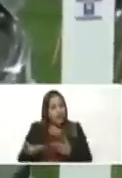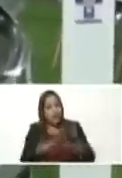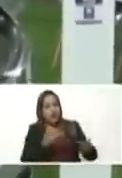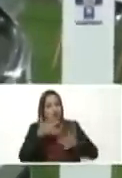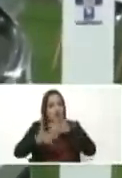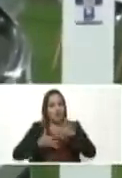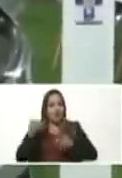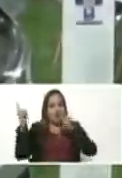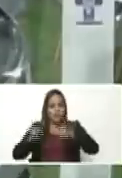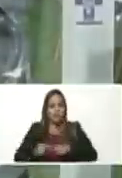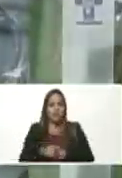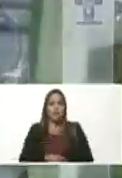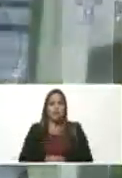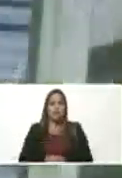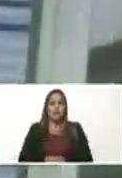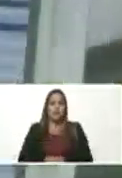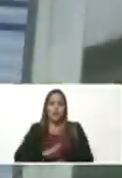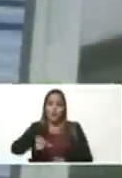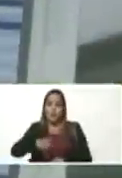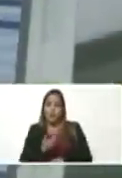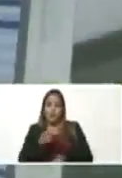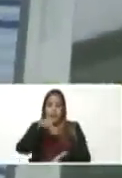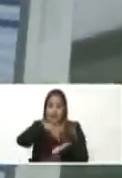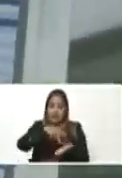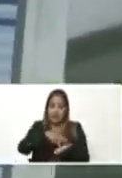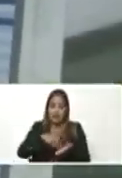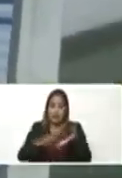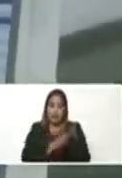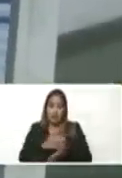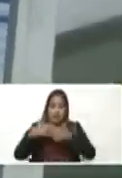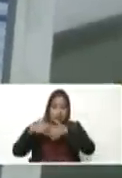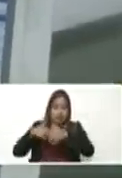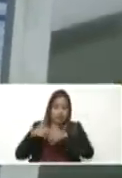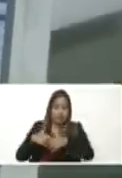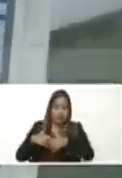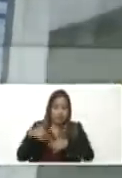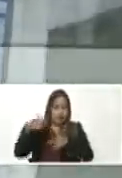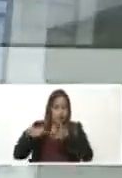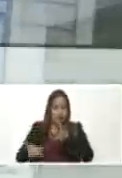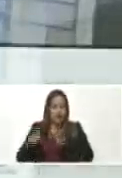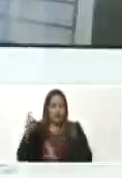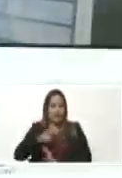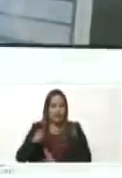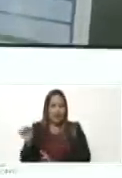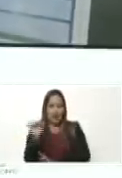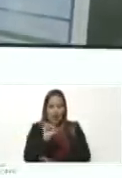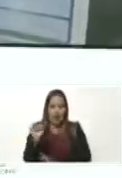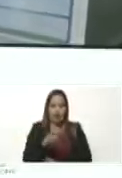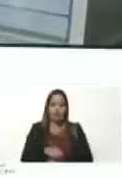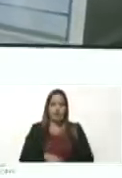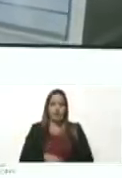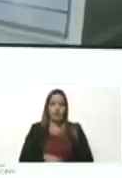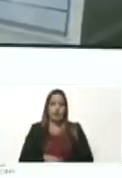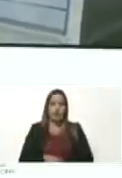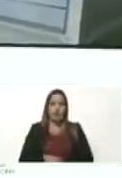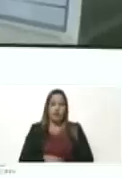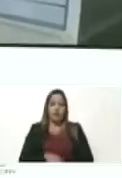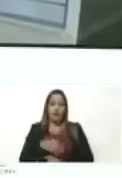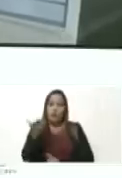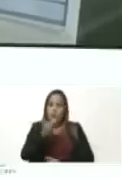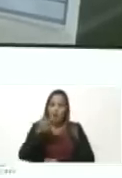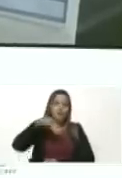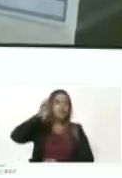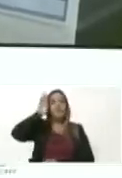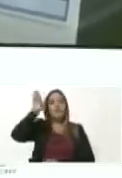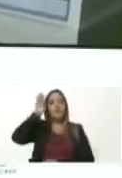actividades también, para que ellos formen parte de la fabricación de partes y piezas de estos vehículos, de tal manera que en un futuro no muy